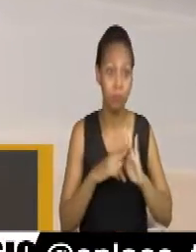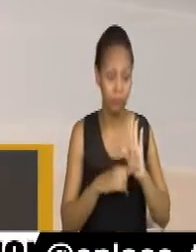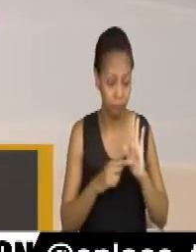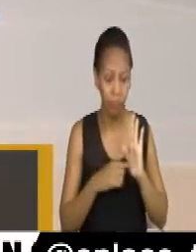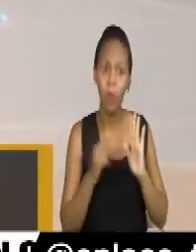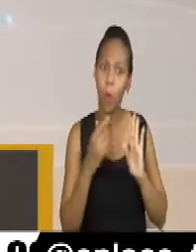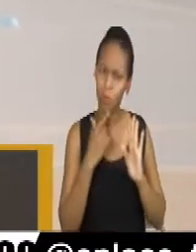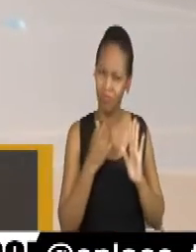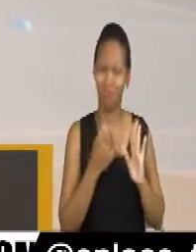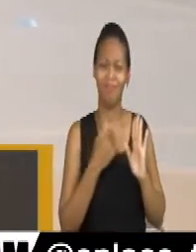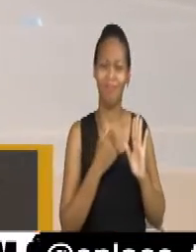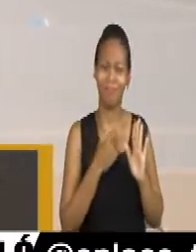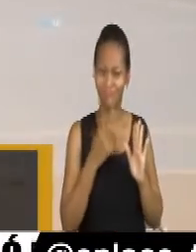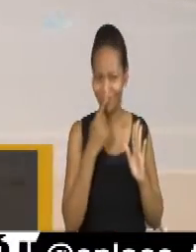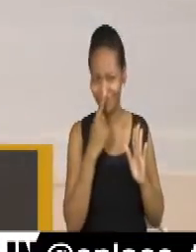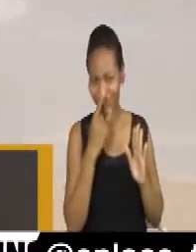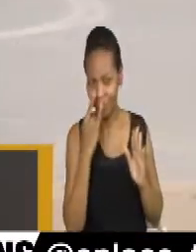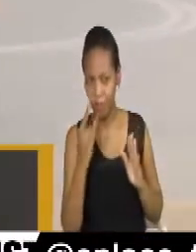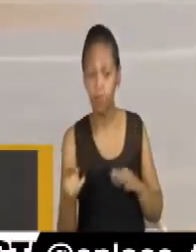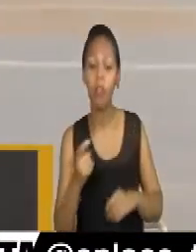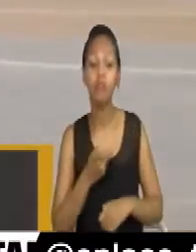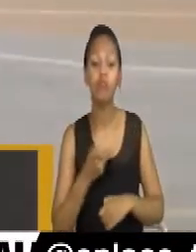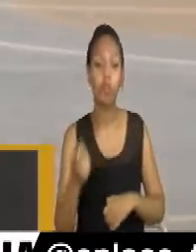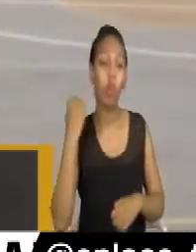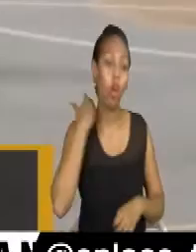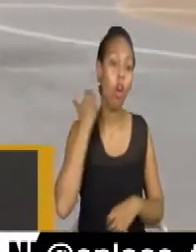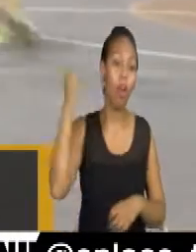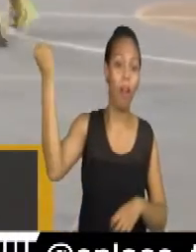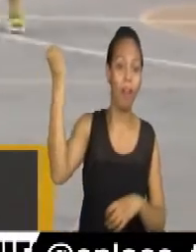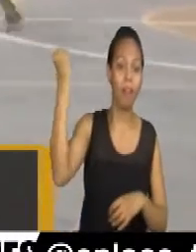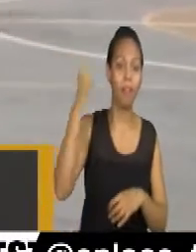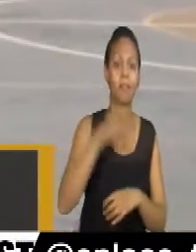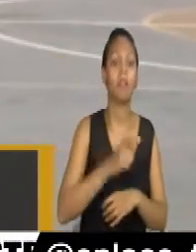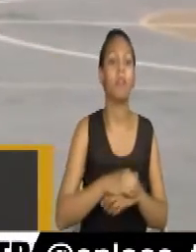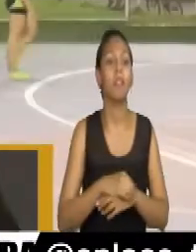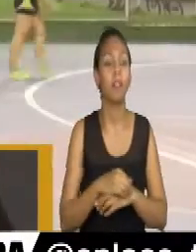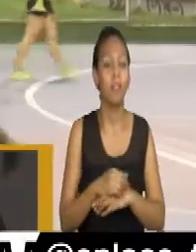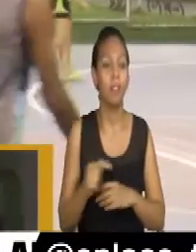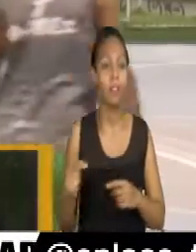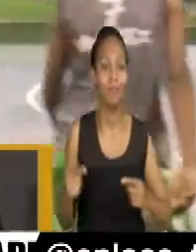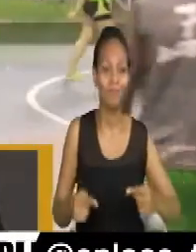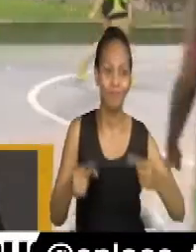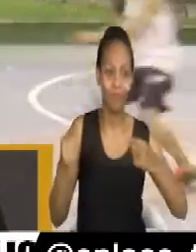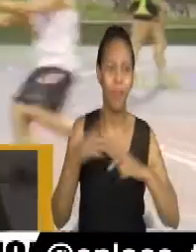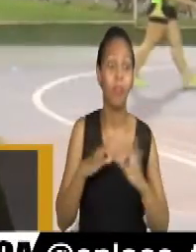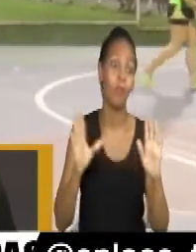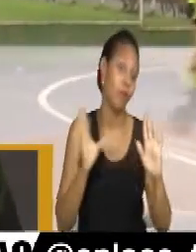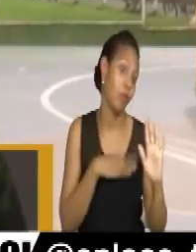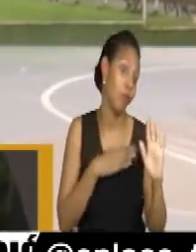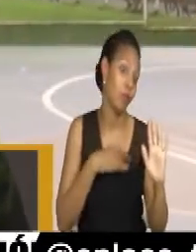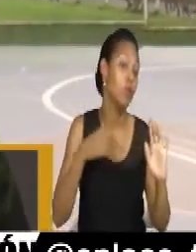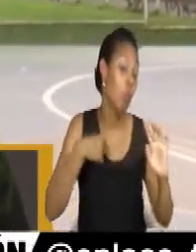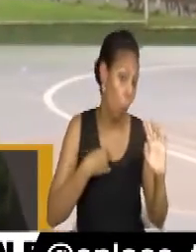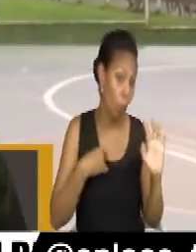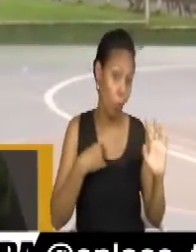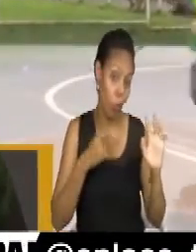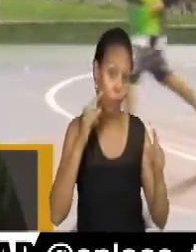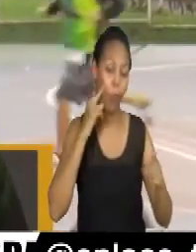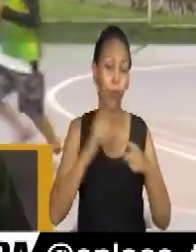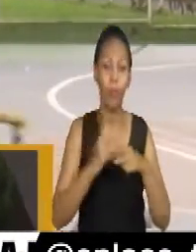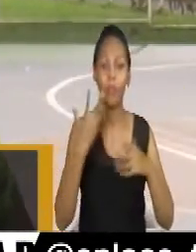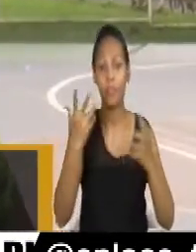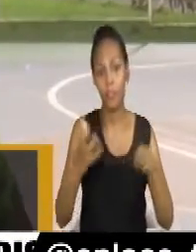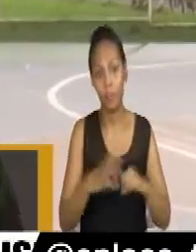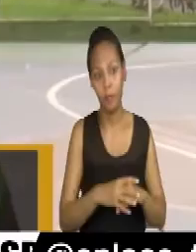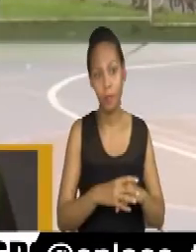eso. El torneo Ocaña, pues llevamos grandes expectativas, por ejemplo, pues la idea mía es primero que todo